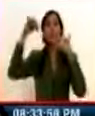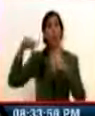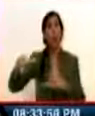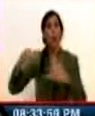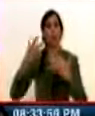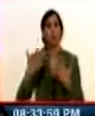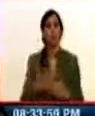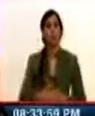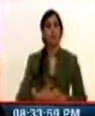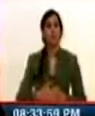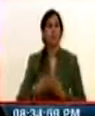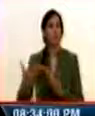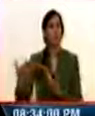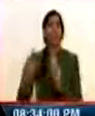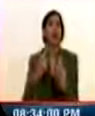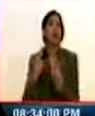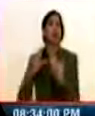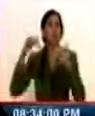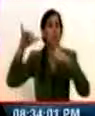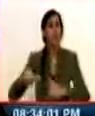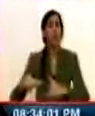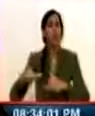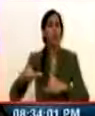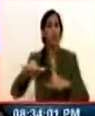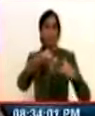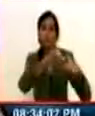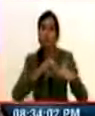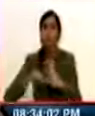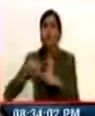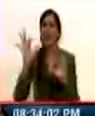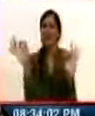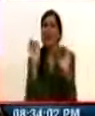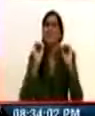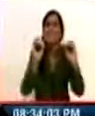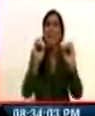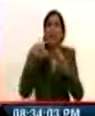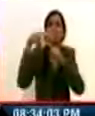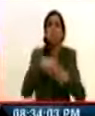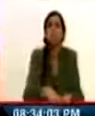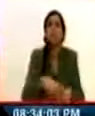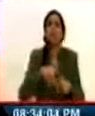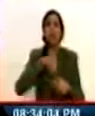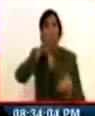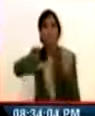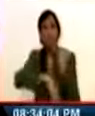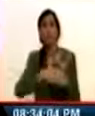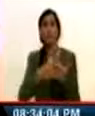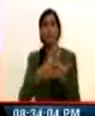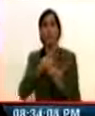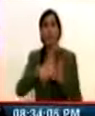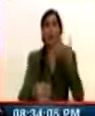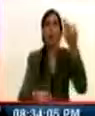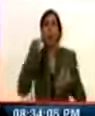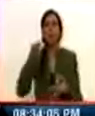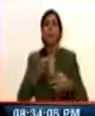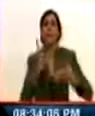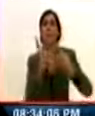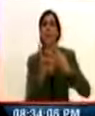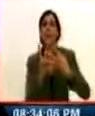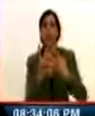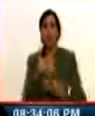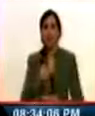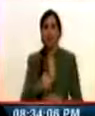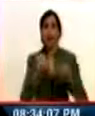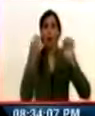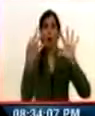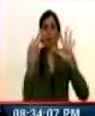de todos los seres humanos que no implique ningún tipo de discriminación y finalmente la justicia penal. Ocho puntos